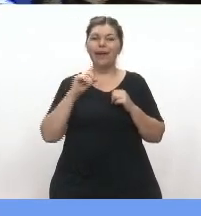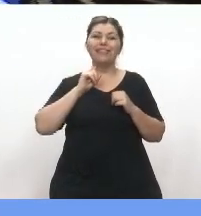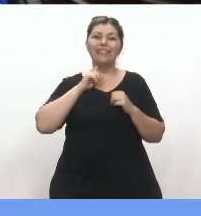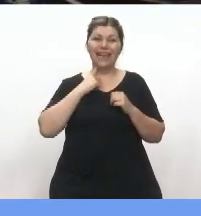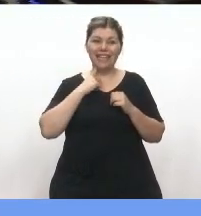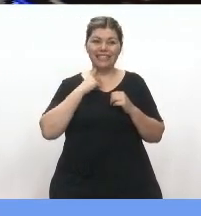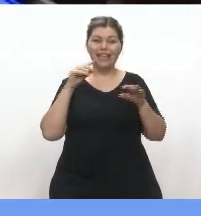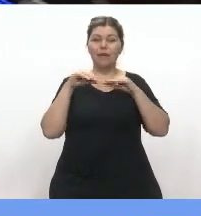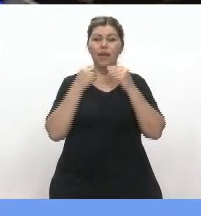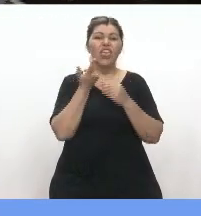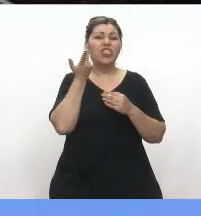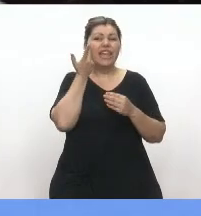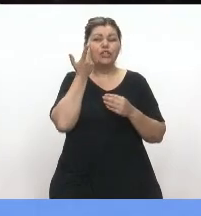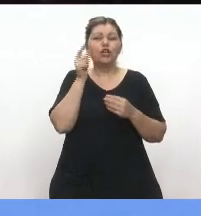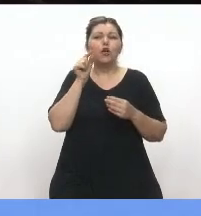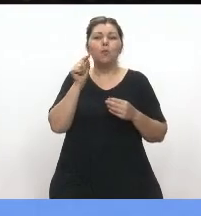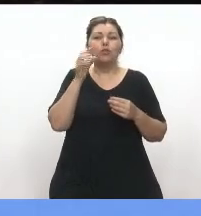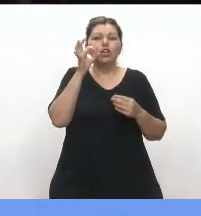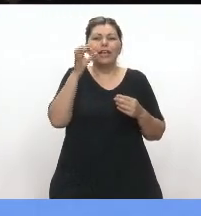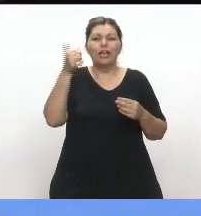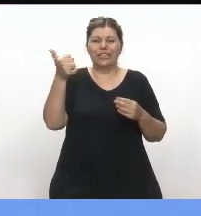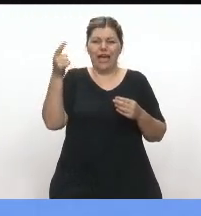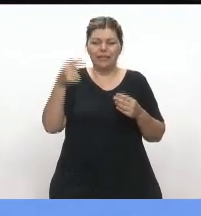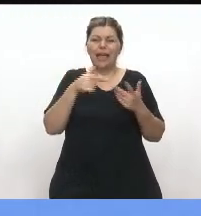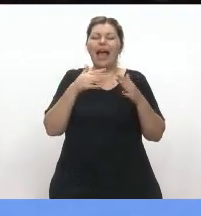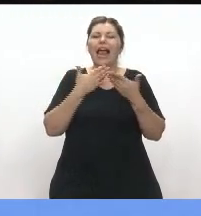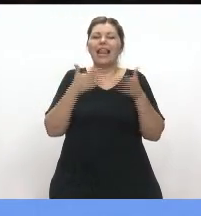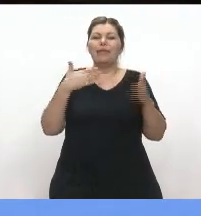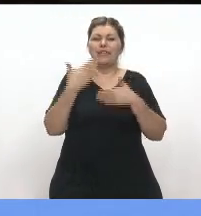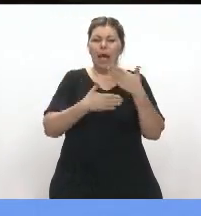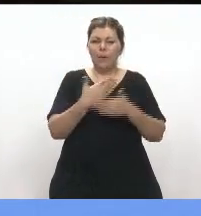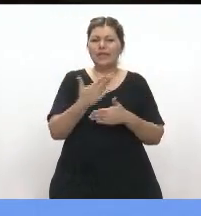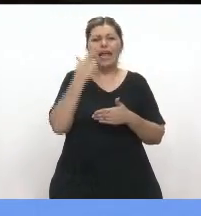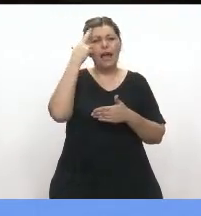tiene el 18.06, la Libertad Avanza tiene